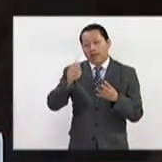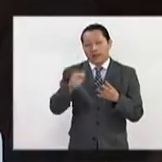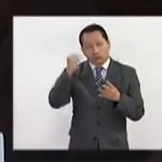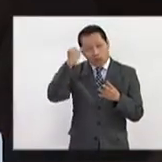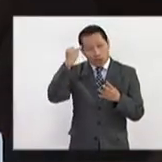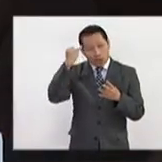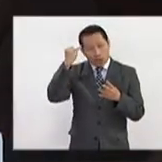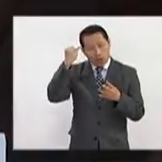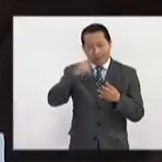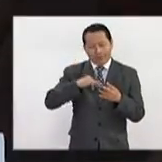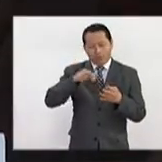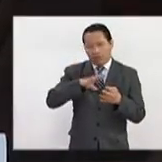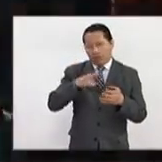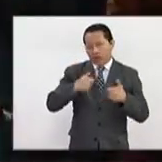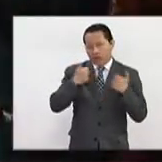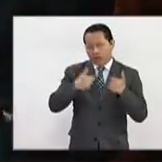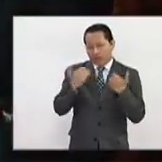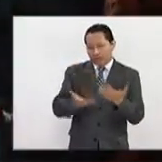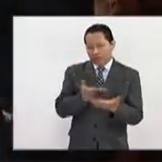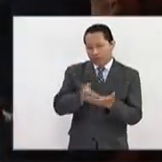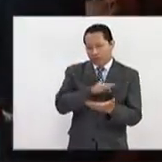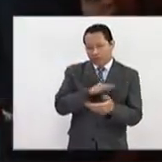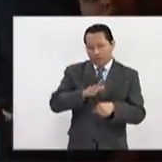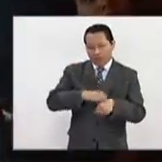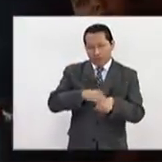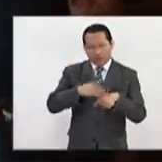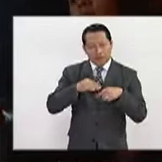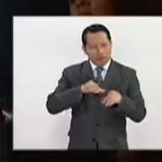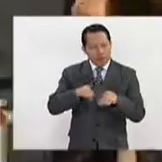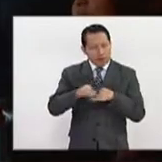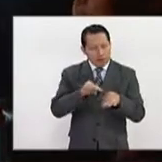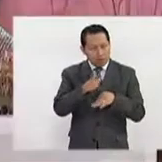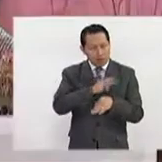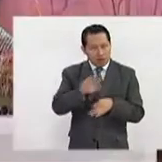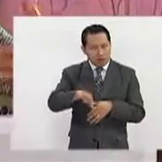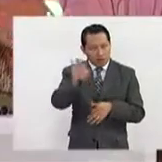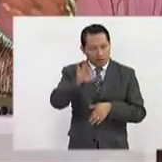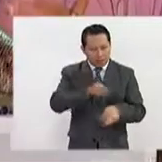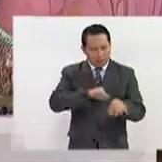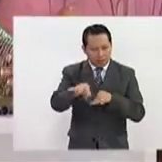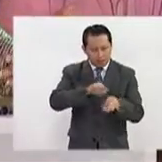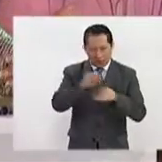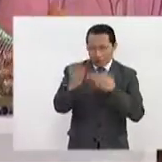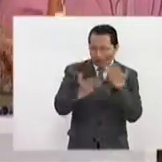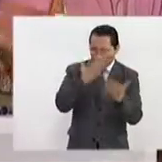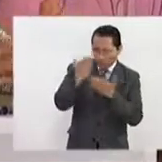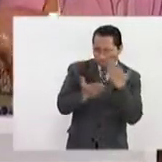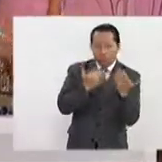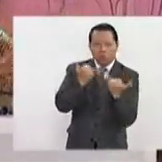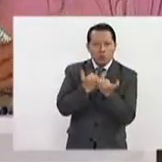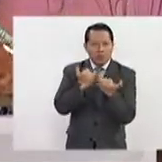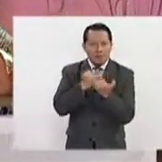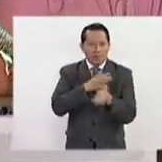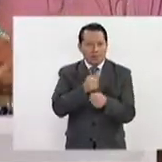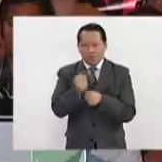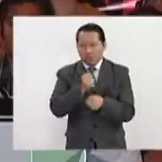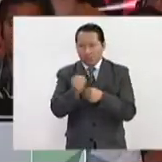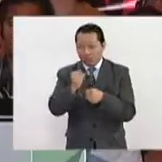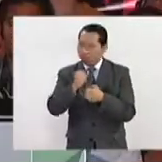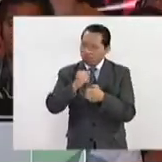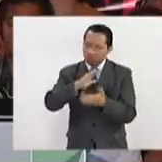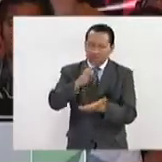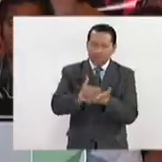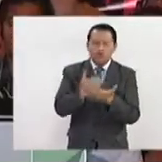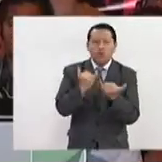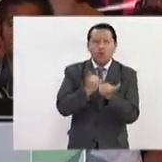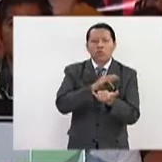jóvenes mayores oportunidades de empleo, posibilidad de estudio, erradicar niveles de violencia y también tener